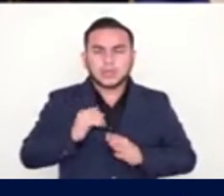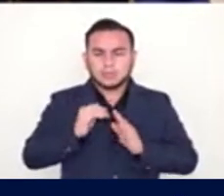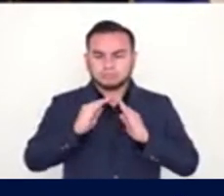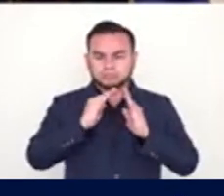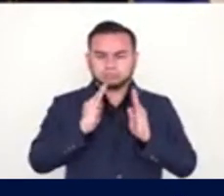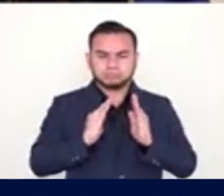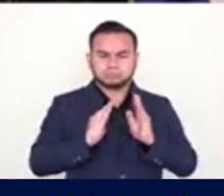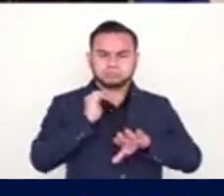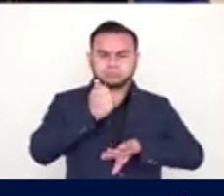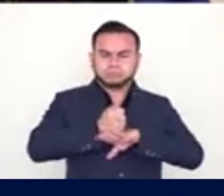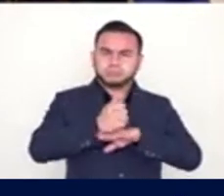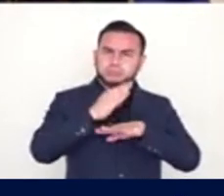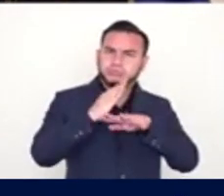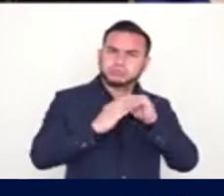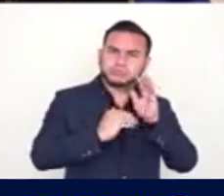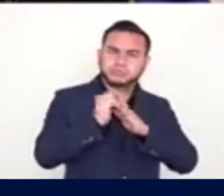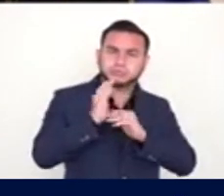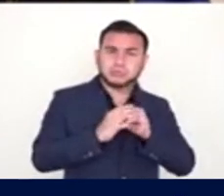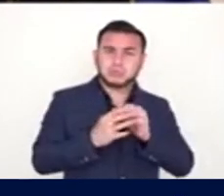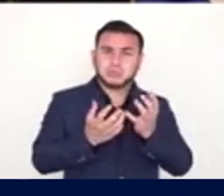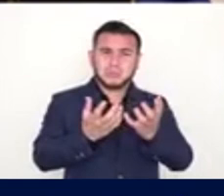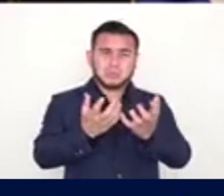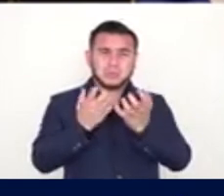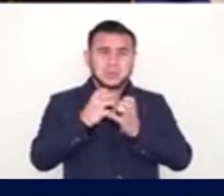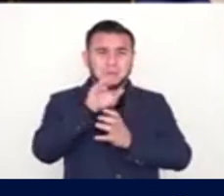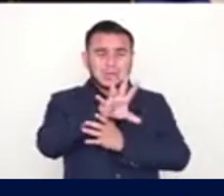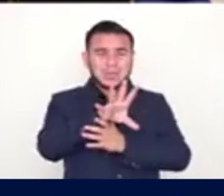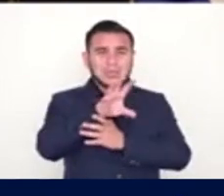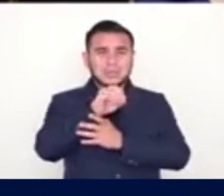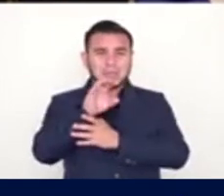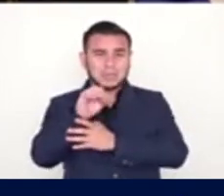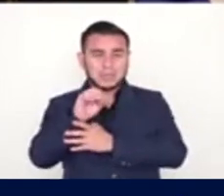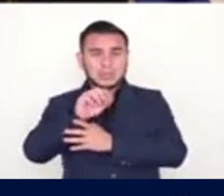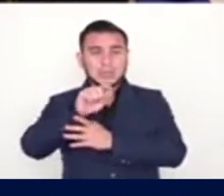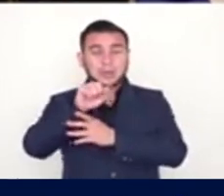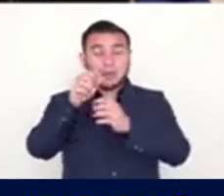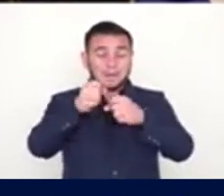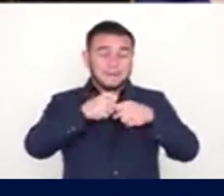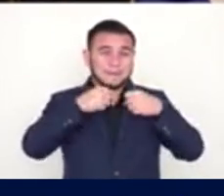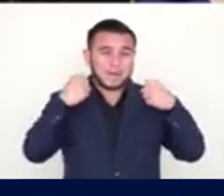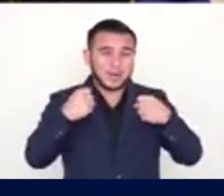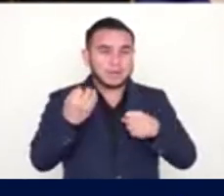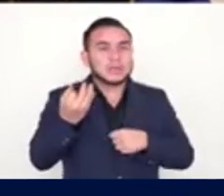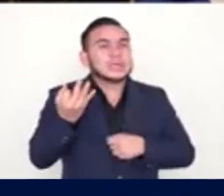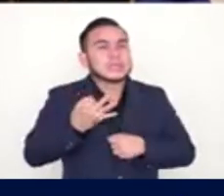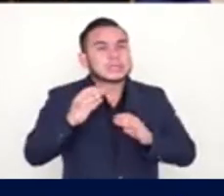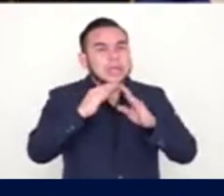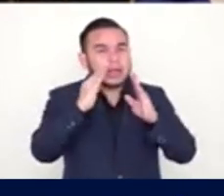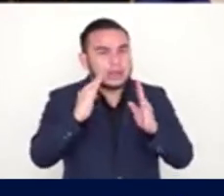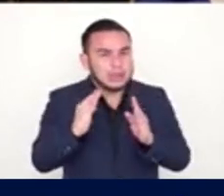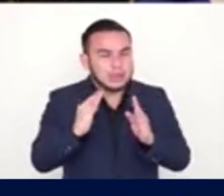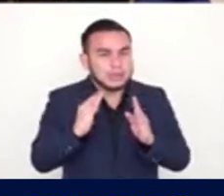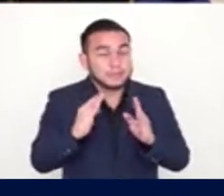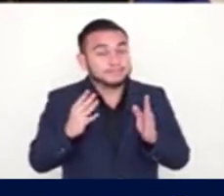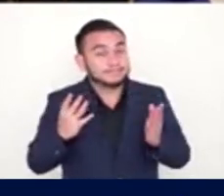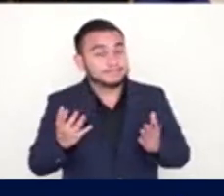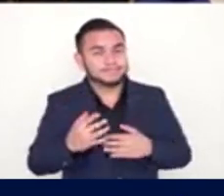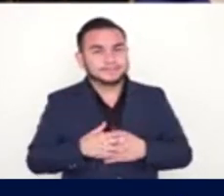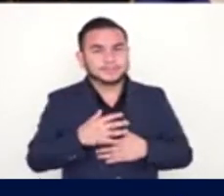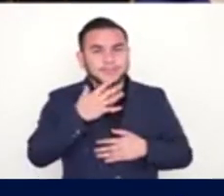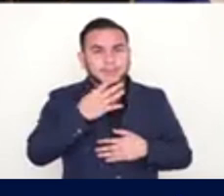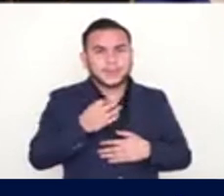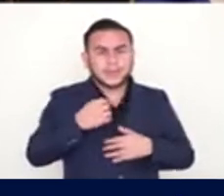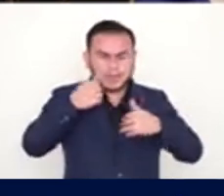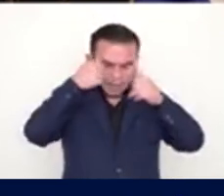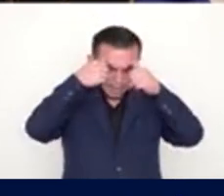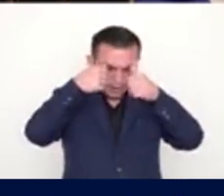ejemplo, porque hay más de medio millón de déficit de casas que necesitamos. Entonces, sí estamos